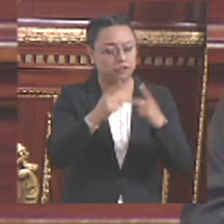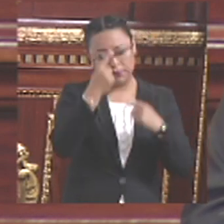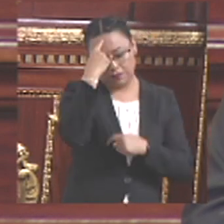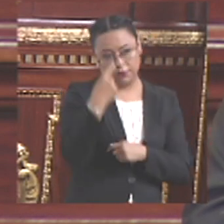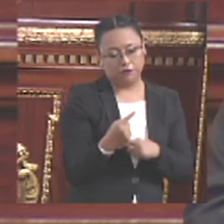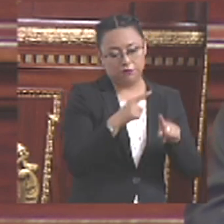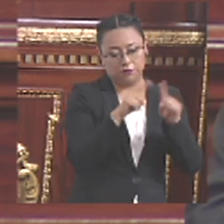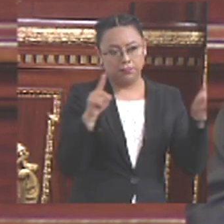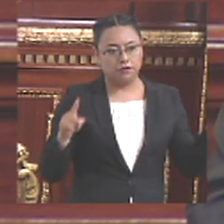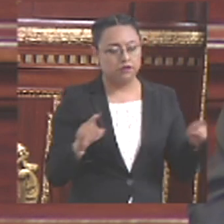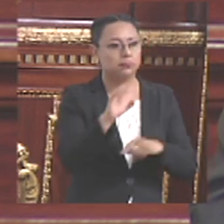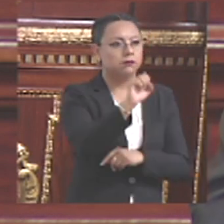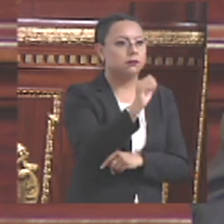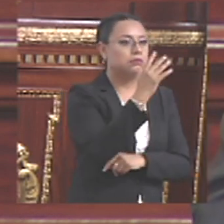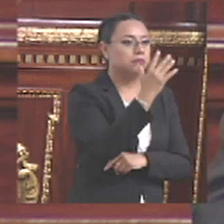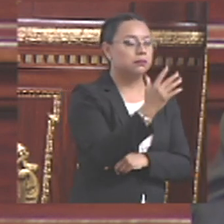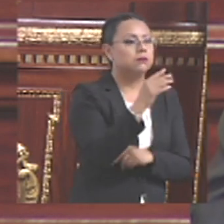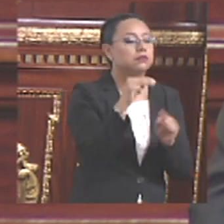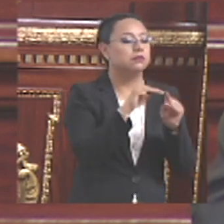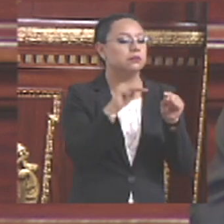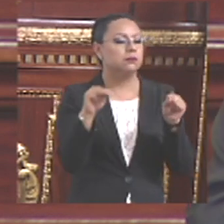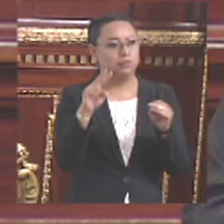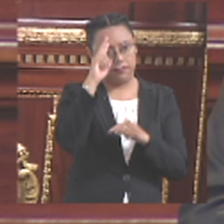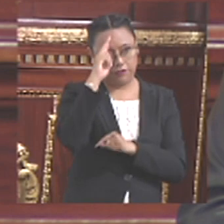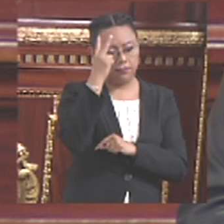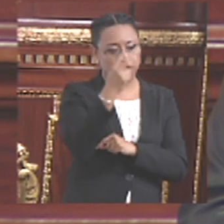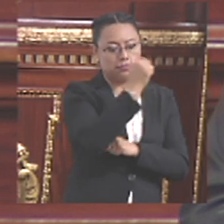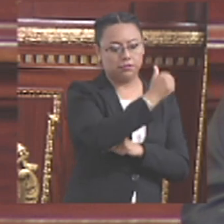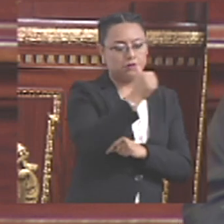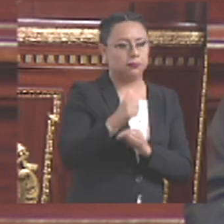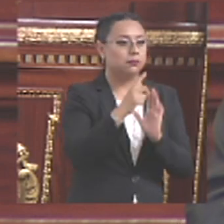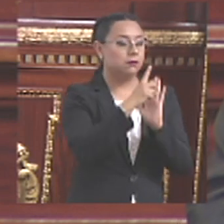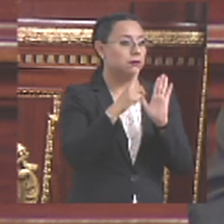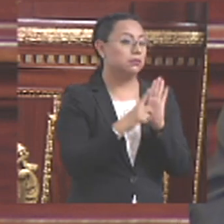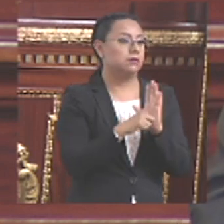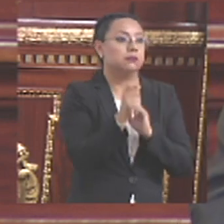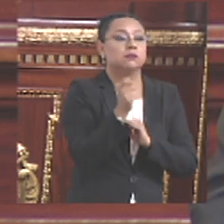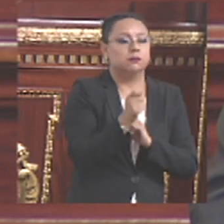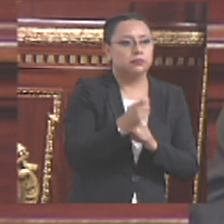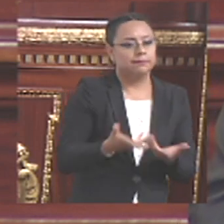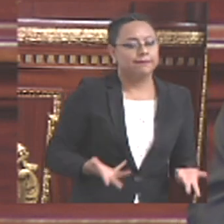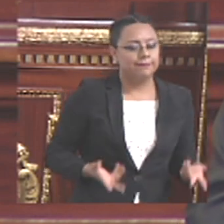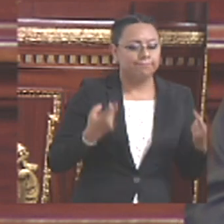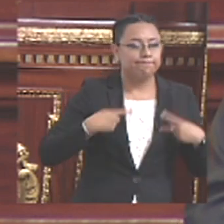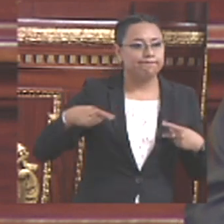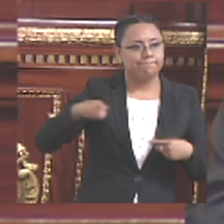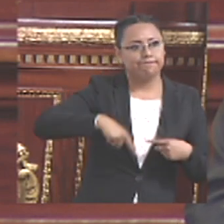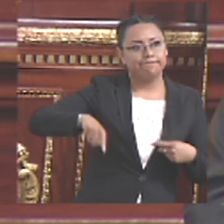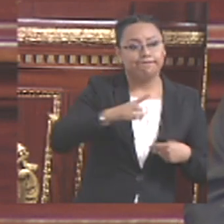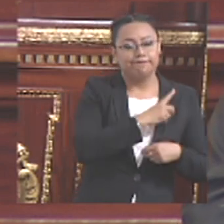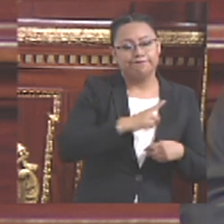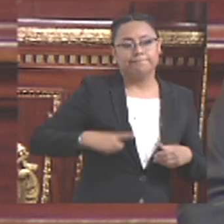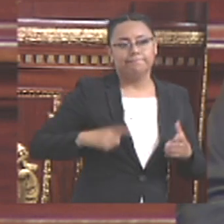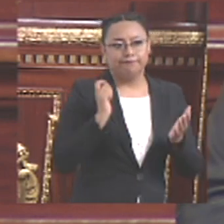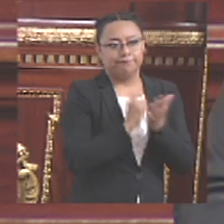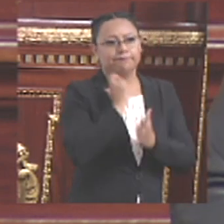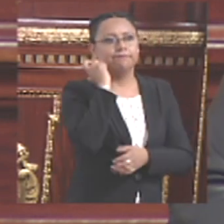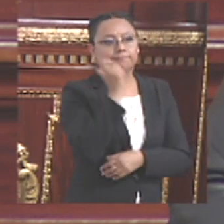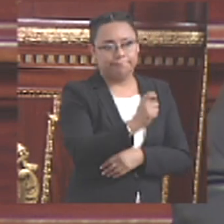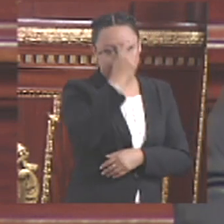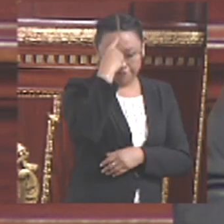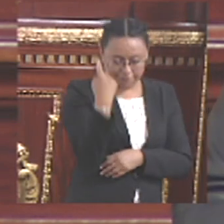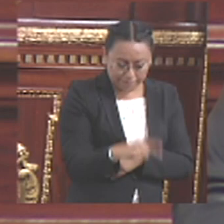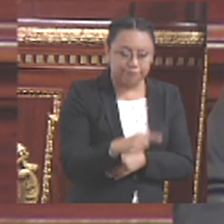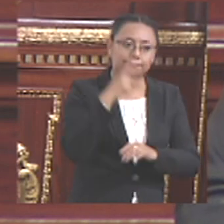65 metros cuadrados por departamento, lo que se traduce a que los damnificados deberán pagar para volver a obtener